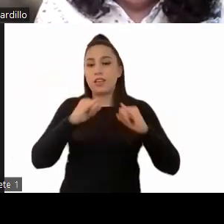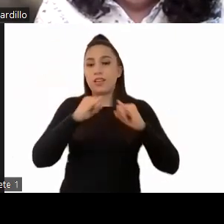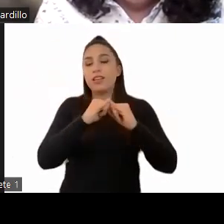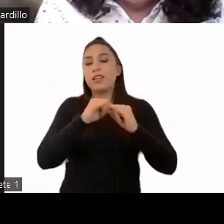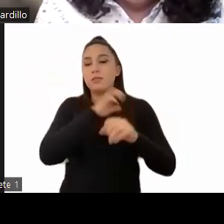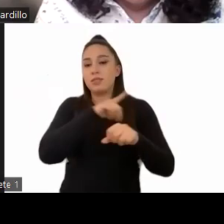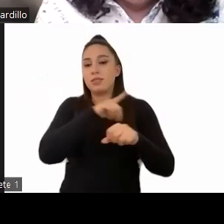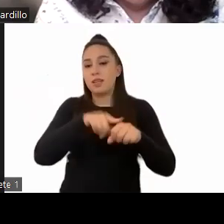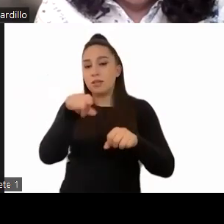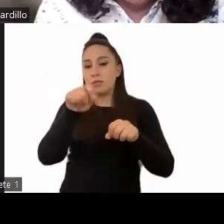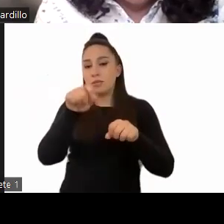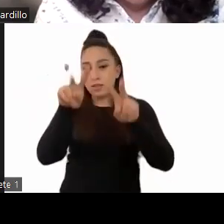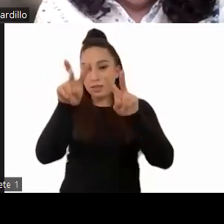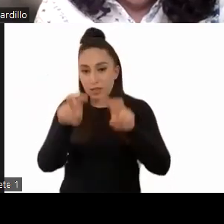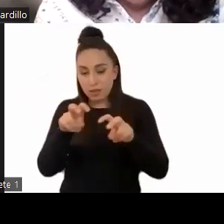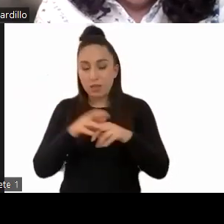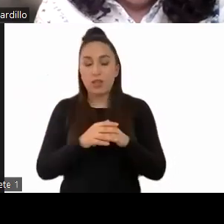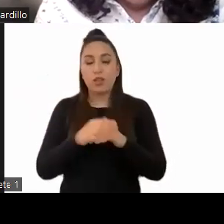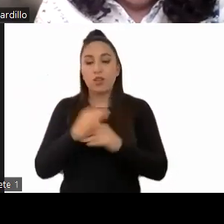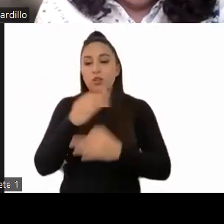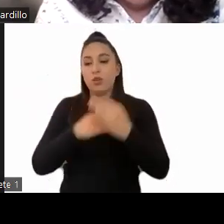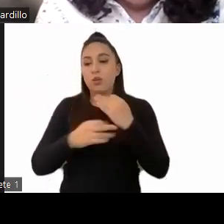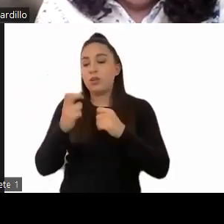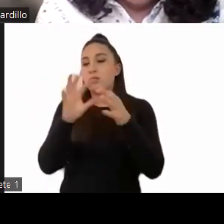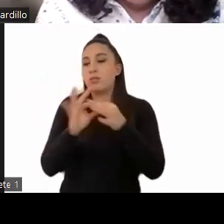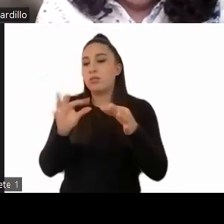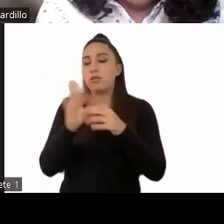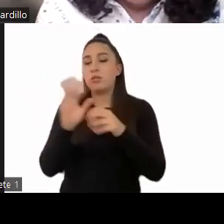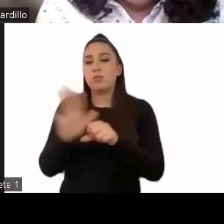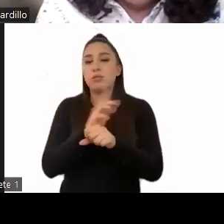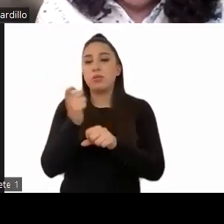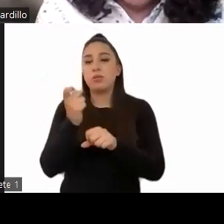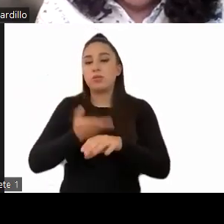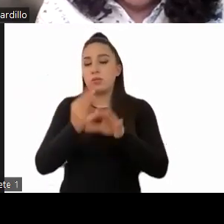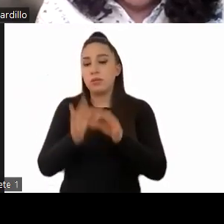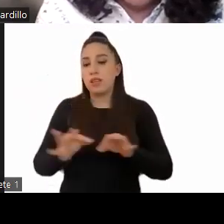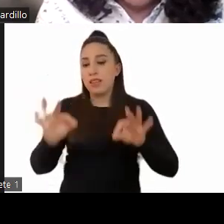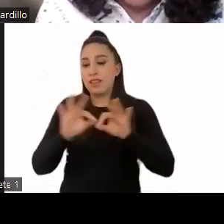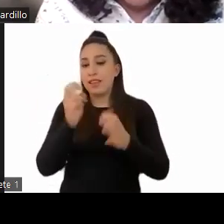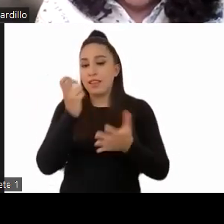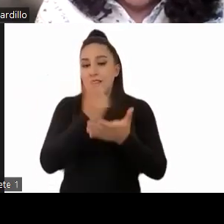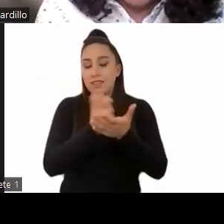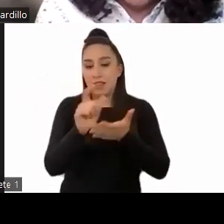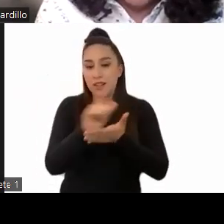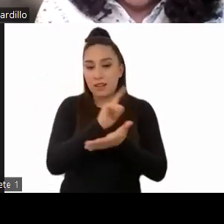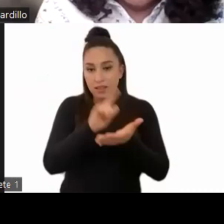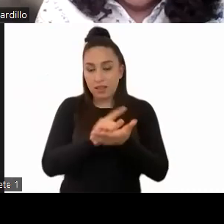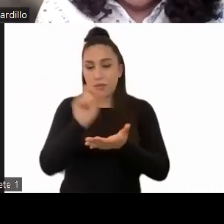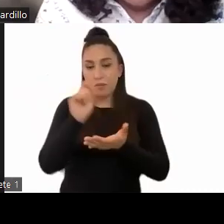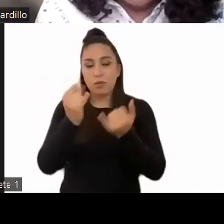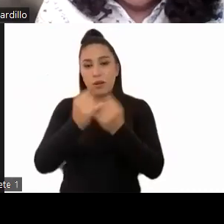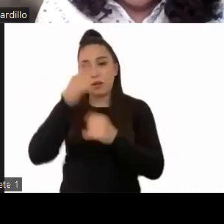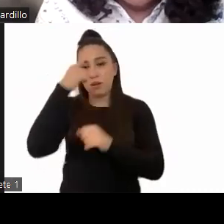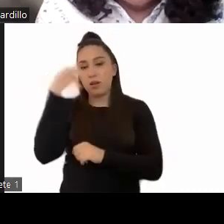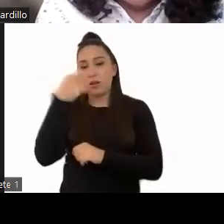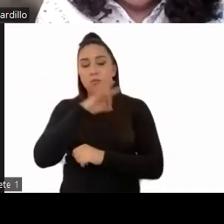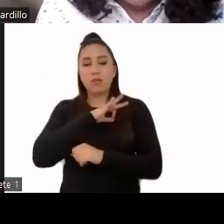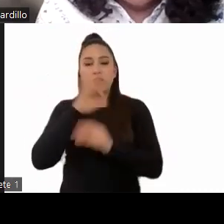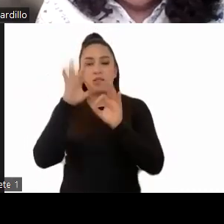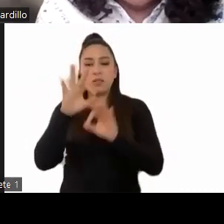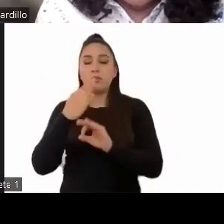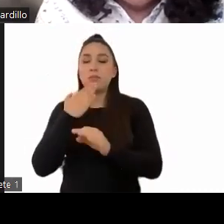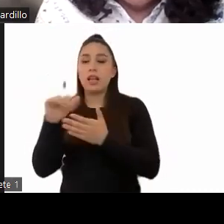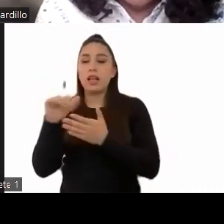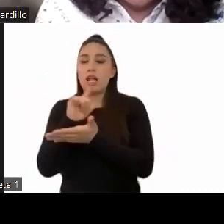tema. Lo anterior en atención a la importancia que tiene la presente ley, así como la construcción de un marco normativo